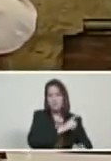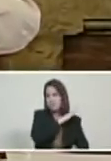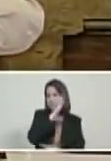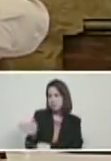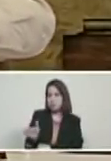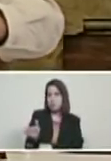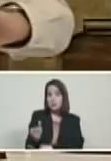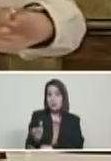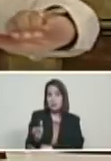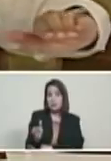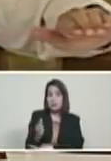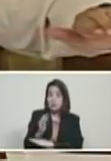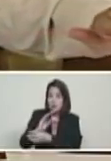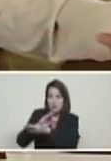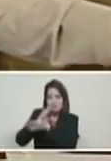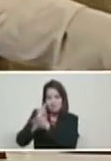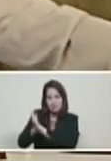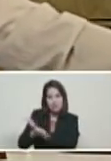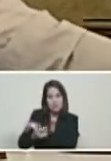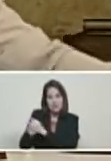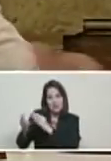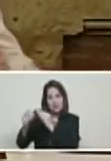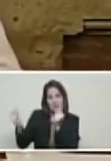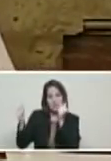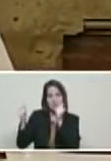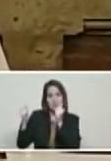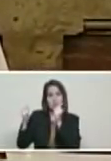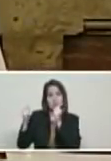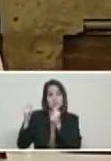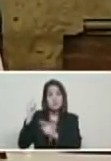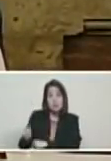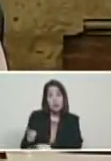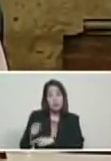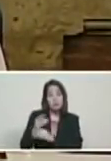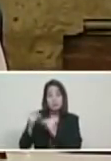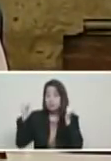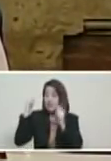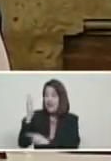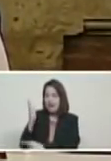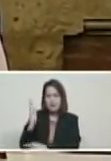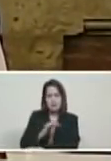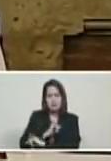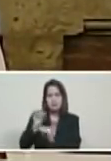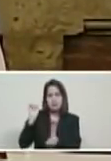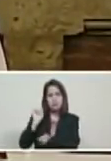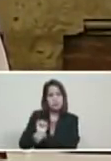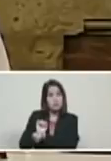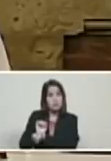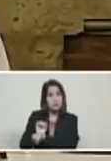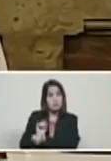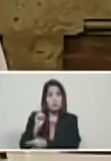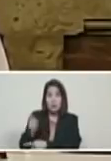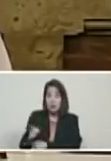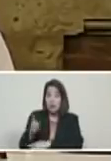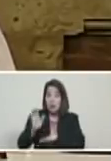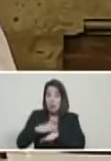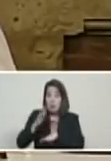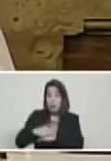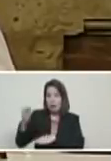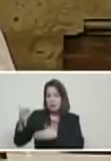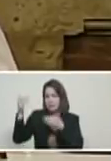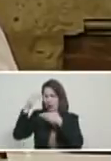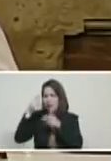extinguiéndose, desapareciendo. pero son mafias económicas,